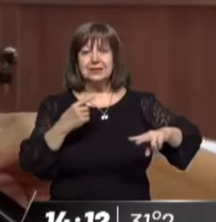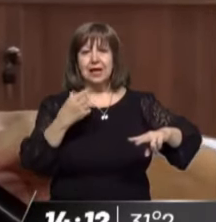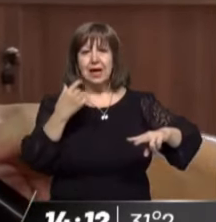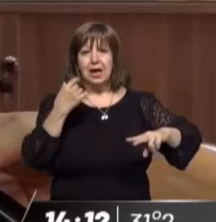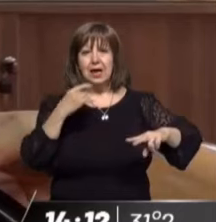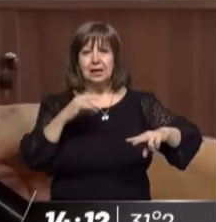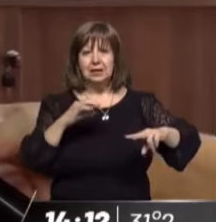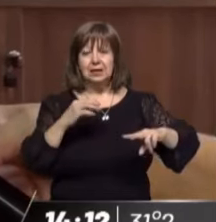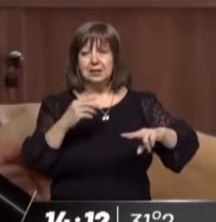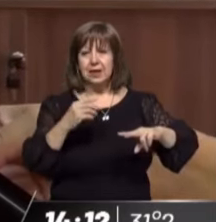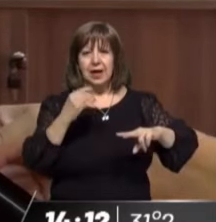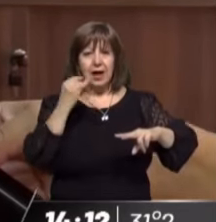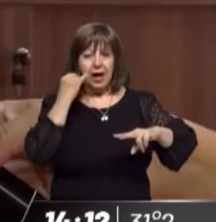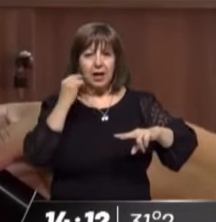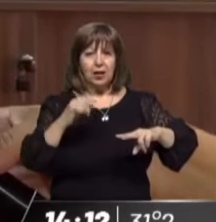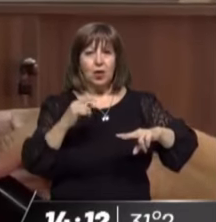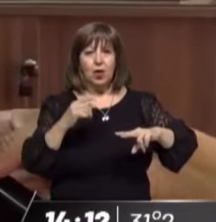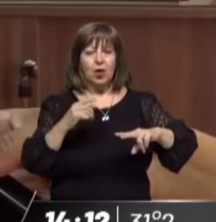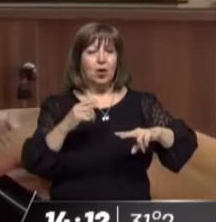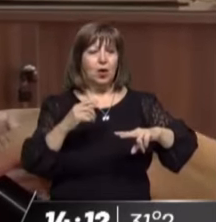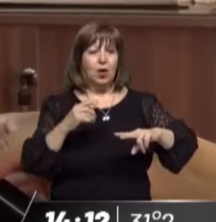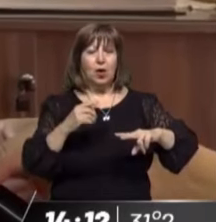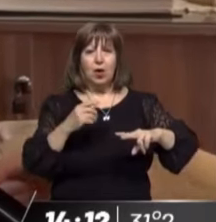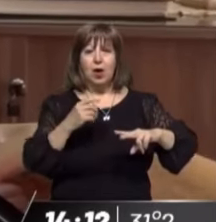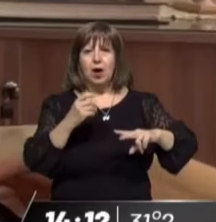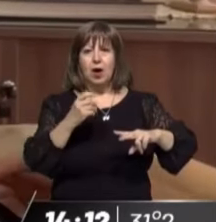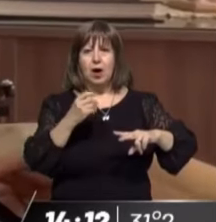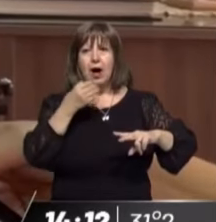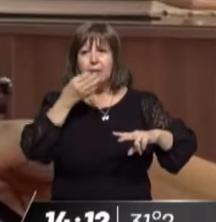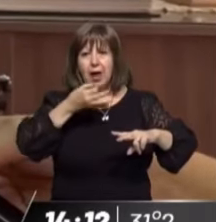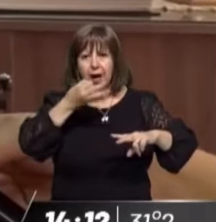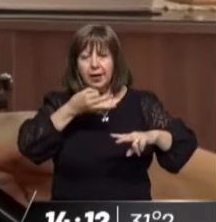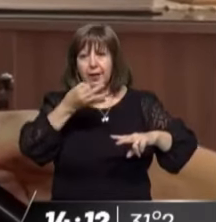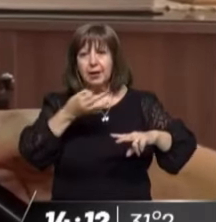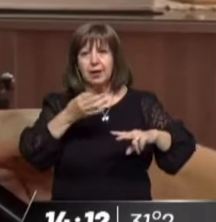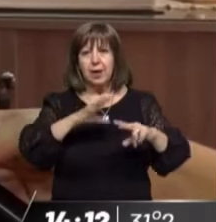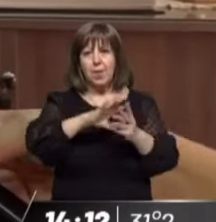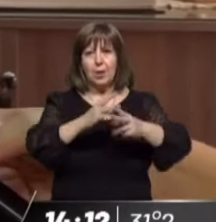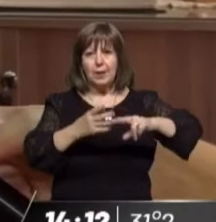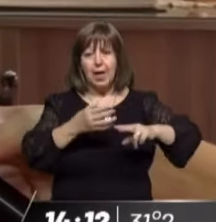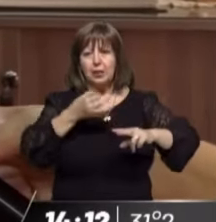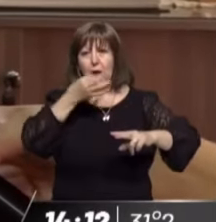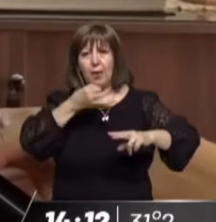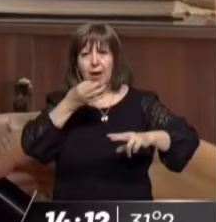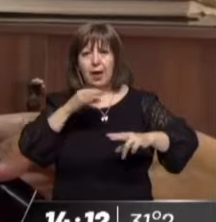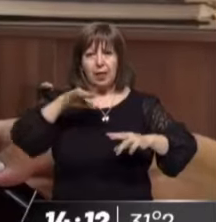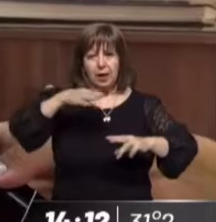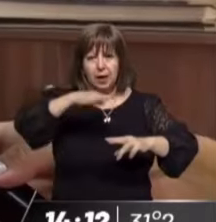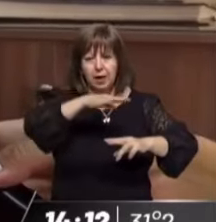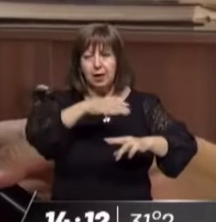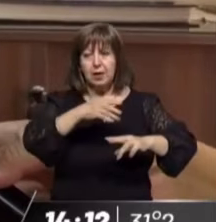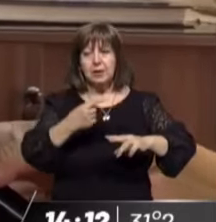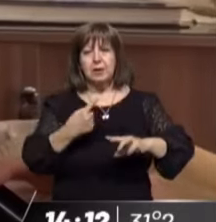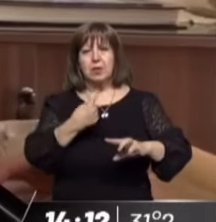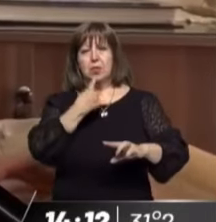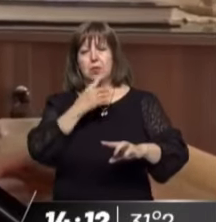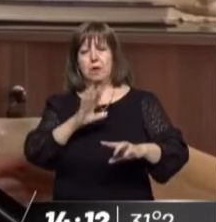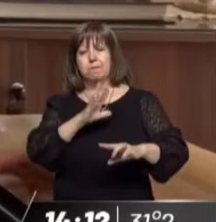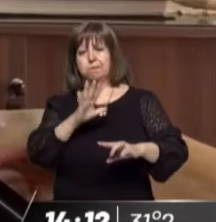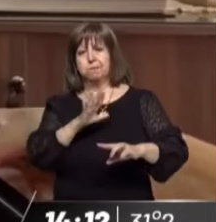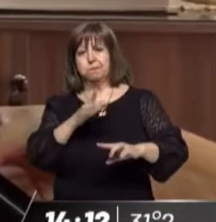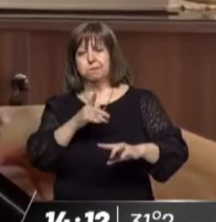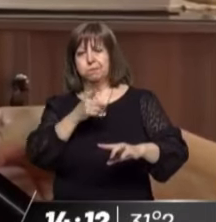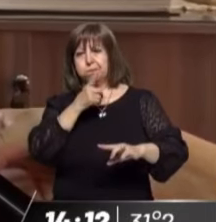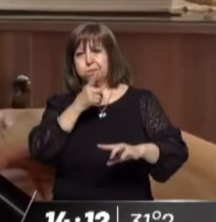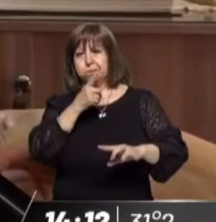sensorio, algunos trastornos para los movimientos en el habla. Entonces sospecha una intoxicación, con lo